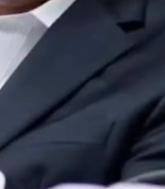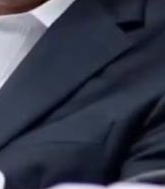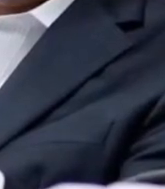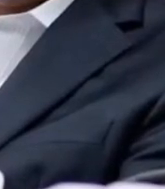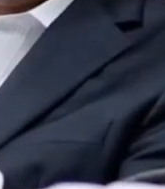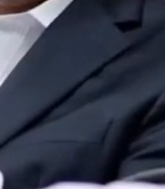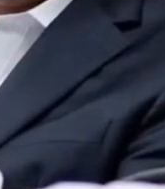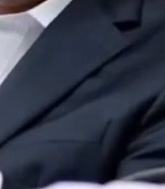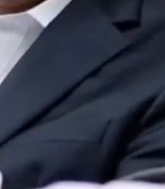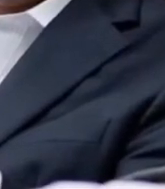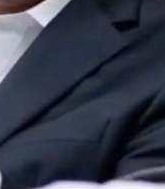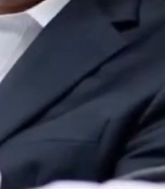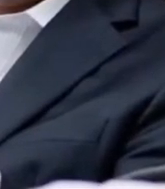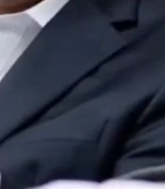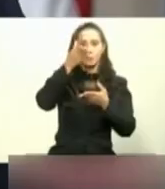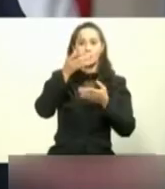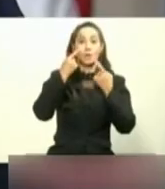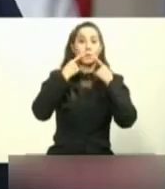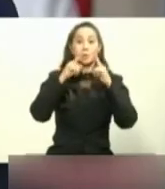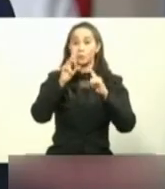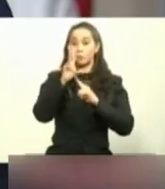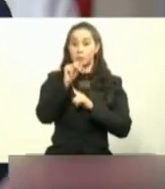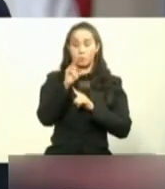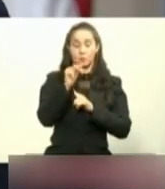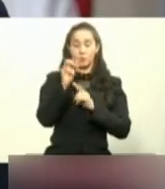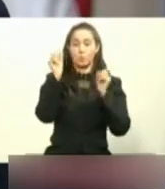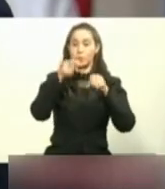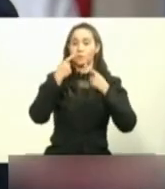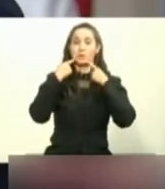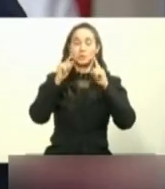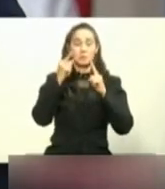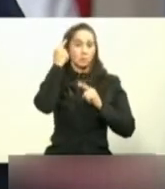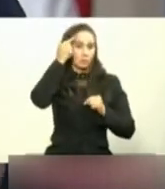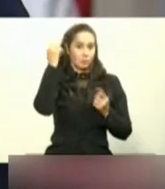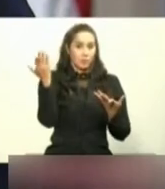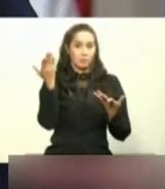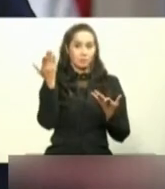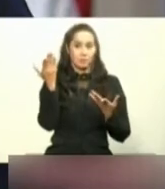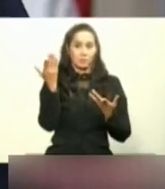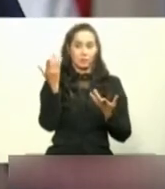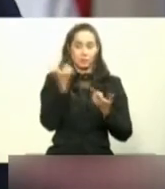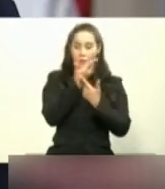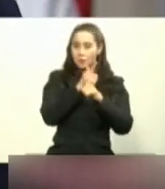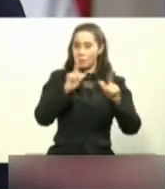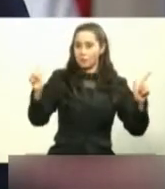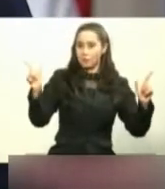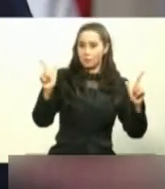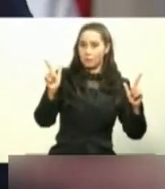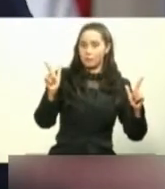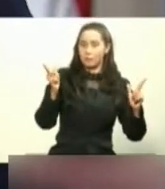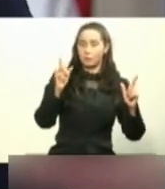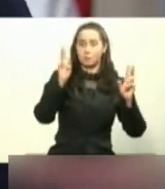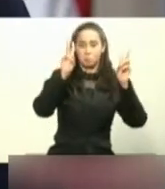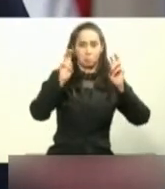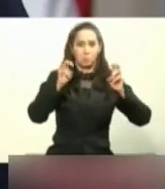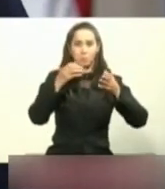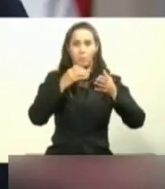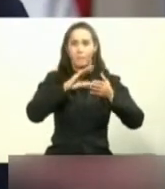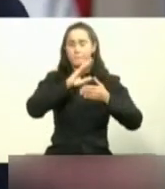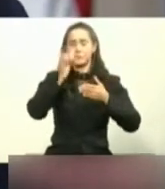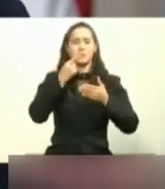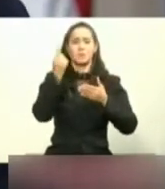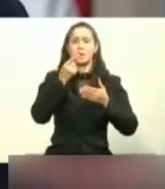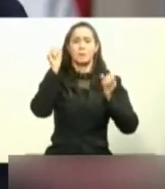del covid-19 en el país periodistas Pueden decir lo que consideren y lo que quieran y los análisis que descemos eso